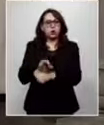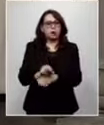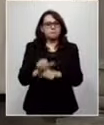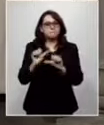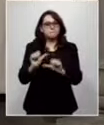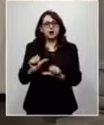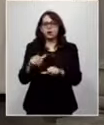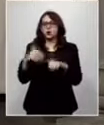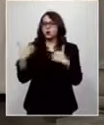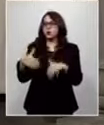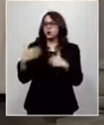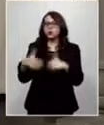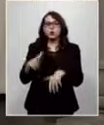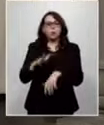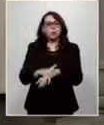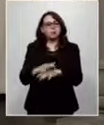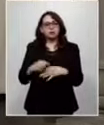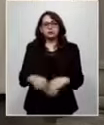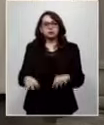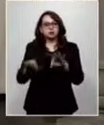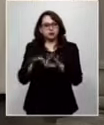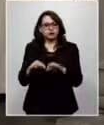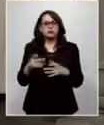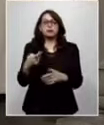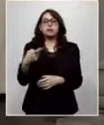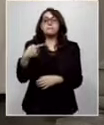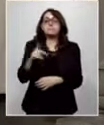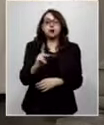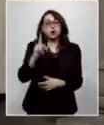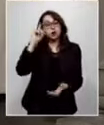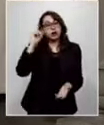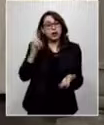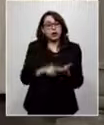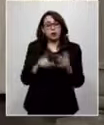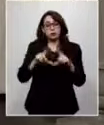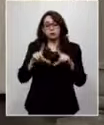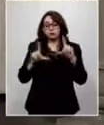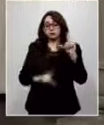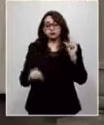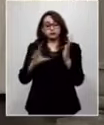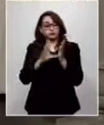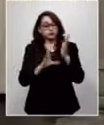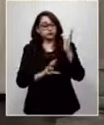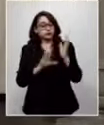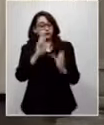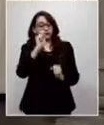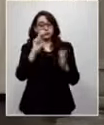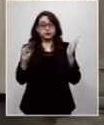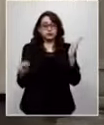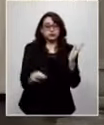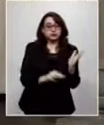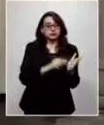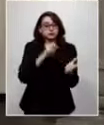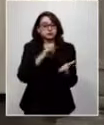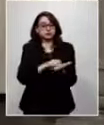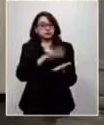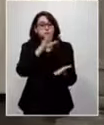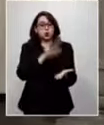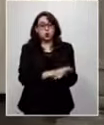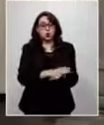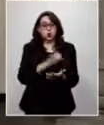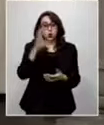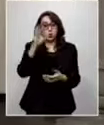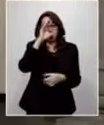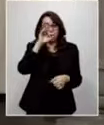nuestra Constitución, desde que fue firmada a la fecha, sigue siendo una gran obra patrimonio cultural